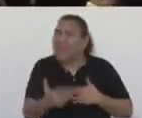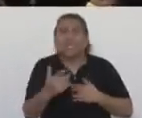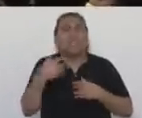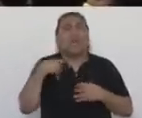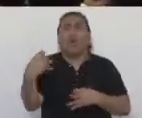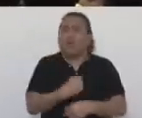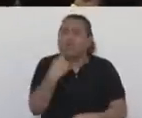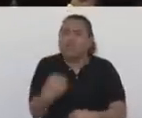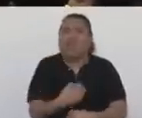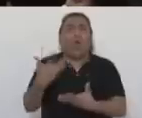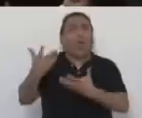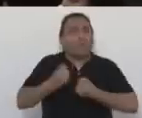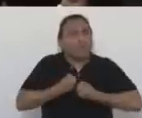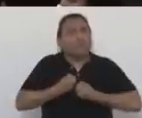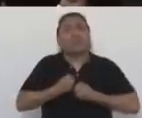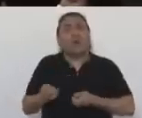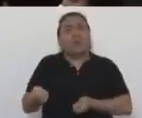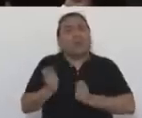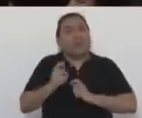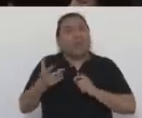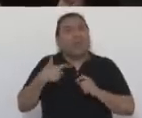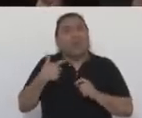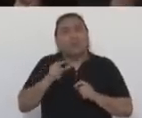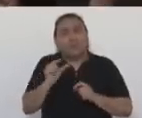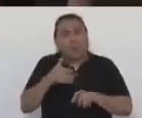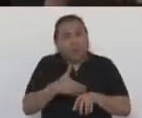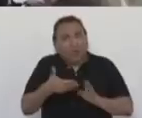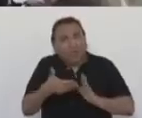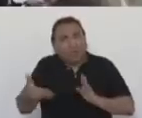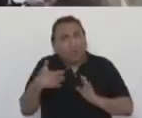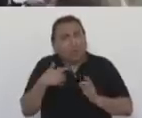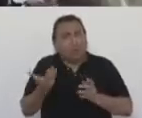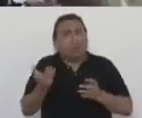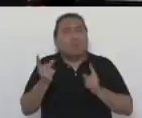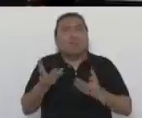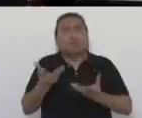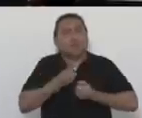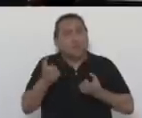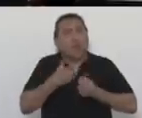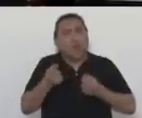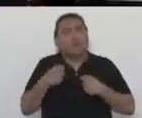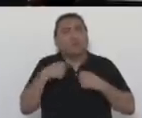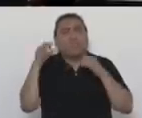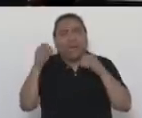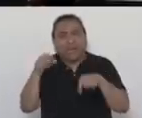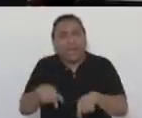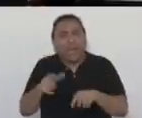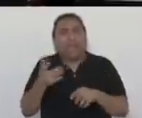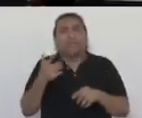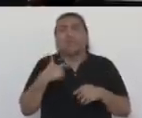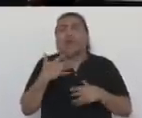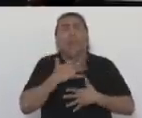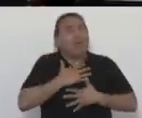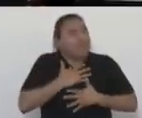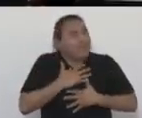contención que me han dado especialmente en los últimos meses. Me han ayudado a llegar hasta acá y lamento mucho dejarlos en lo que